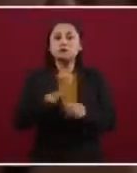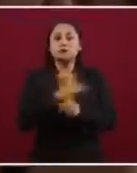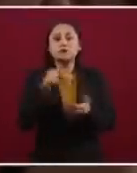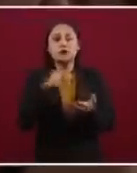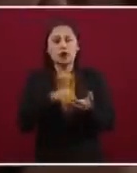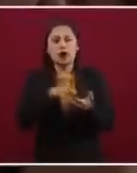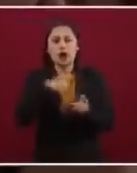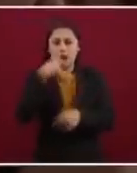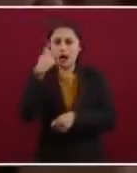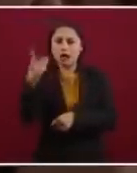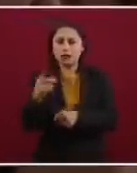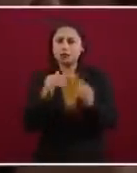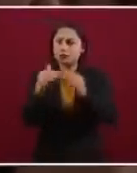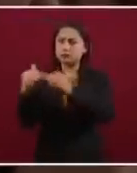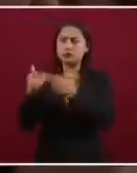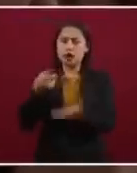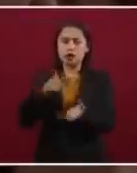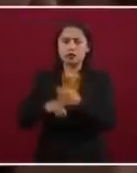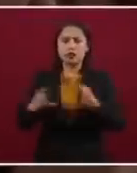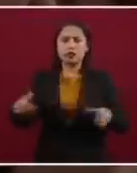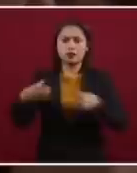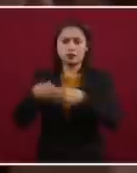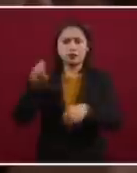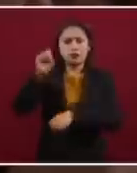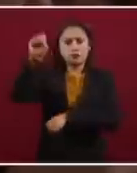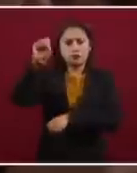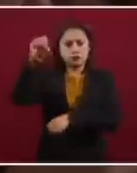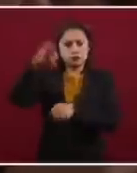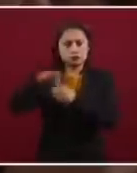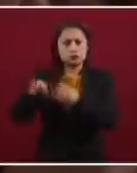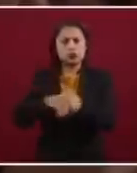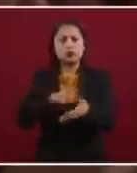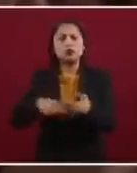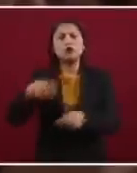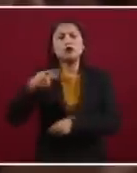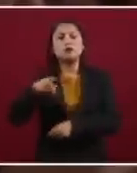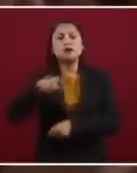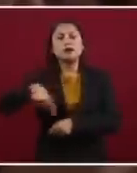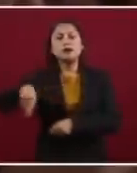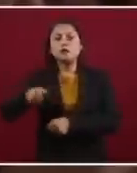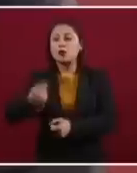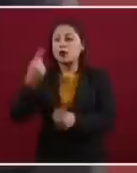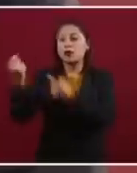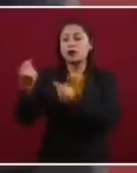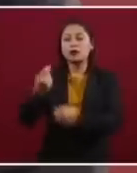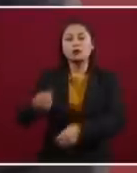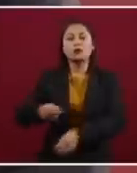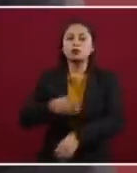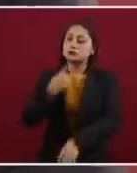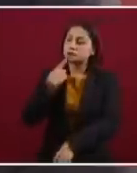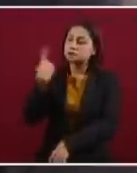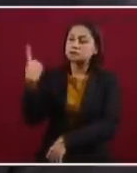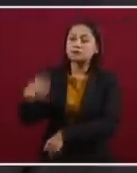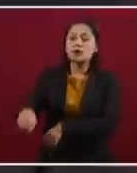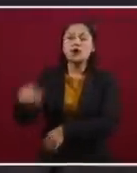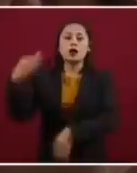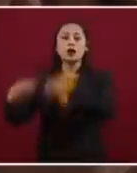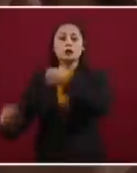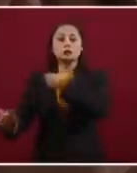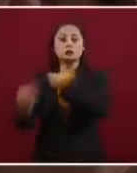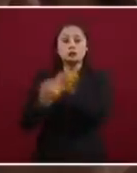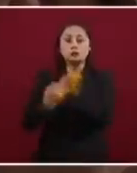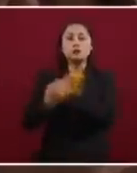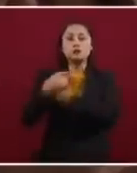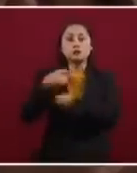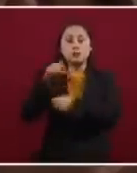democracia sindical pues hay más de 300 amparos interpuesta ante la secretaria precisamente interpuestos por los mismos sindicatos que les